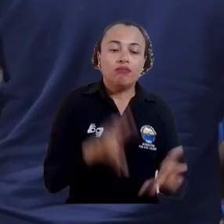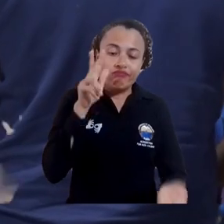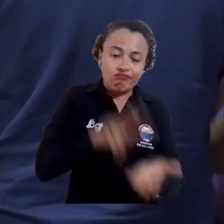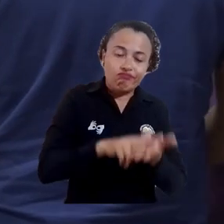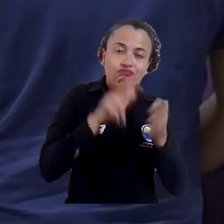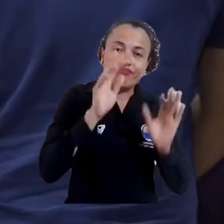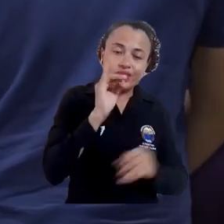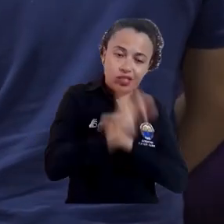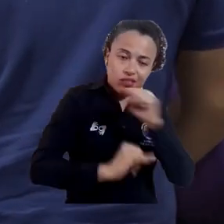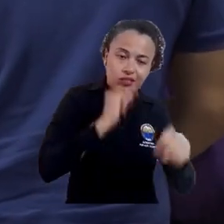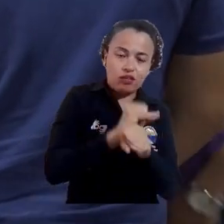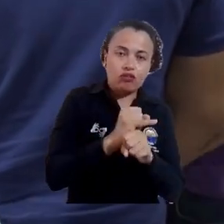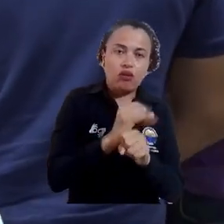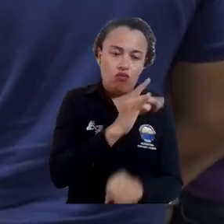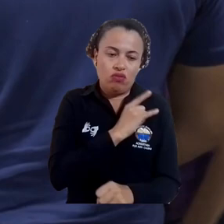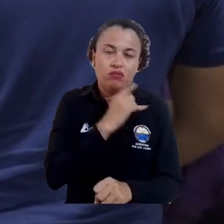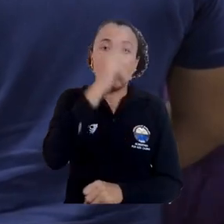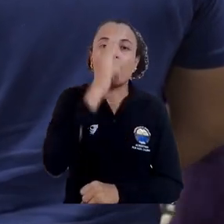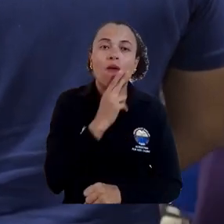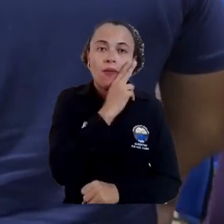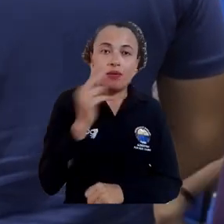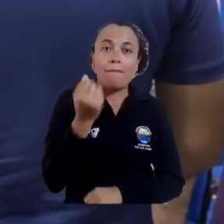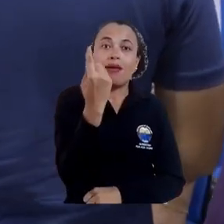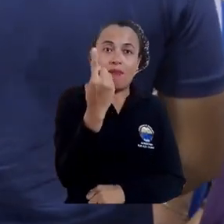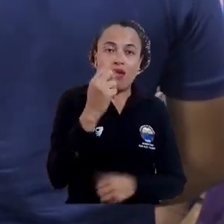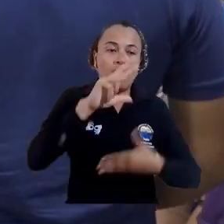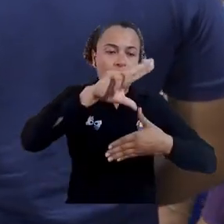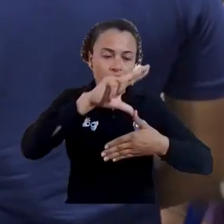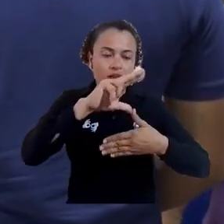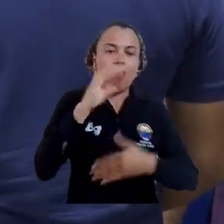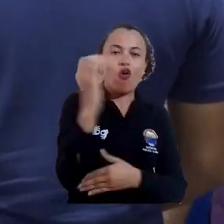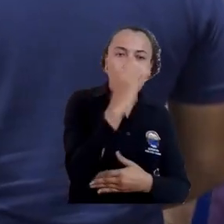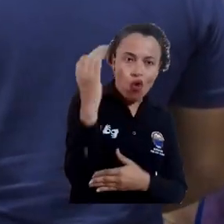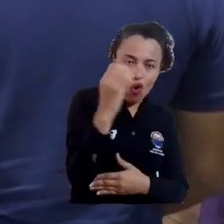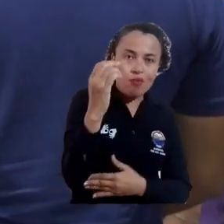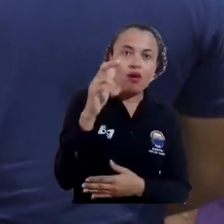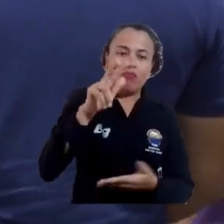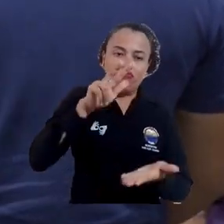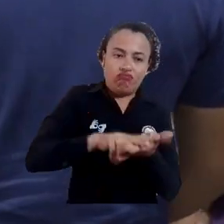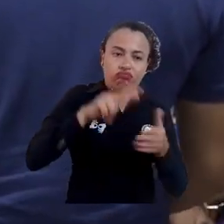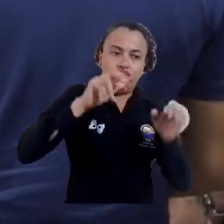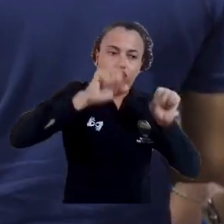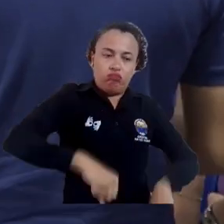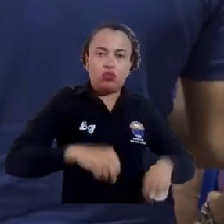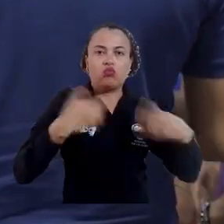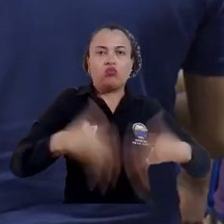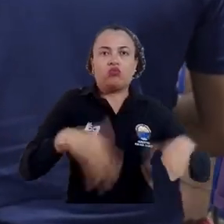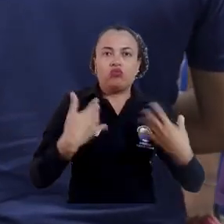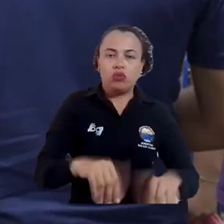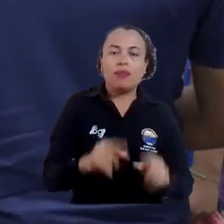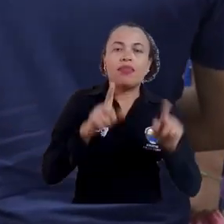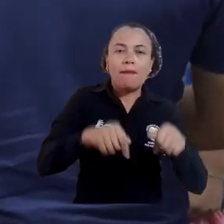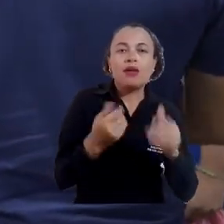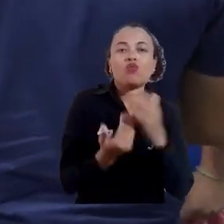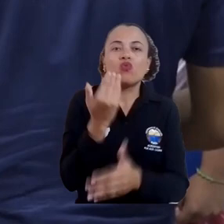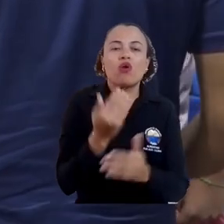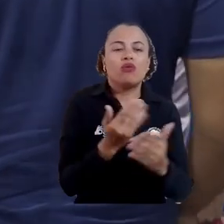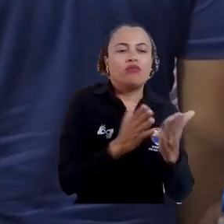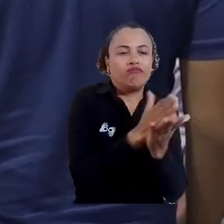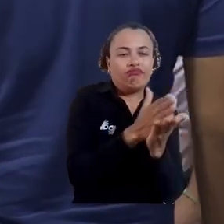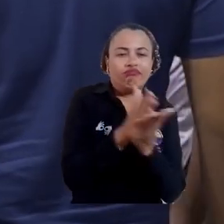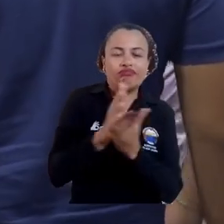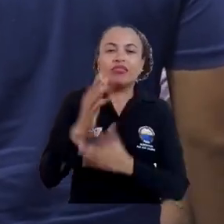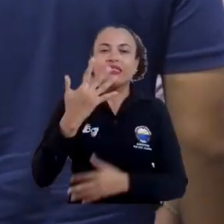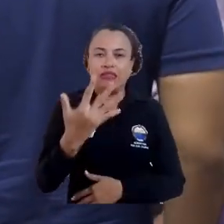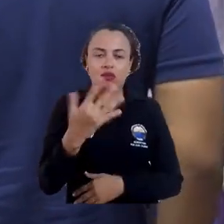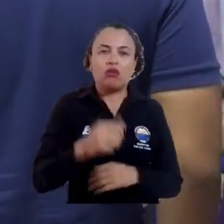La acreditación internacional como universidad comprometida, que además es la primera universidad en América Latina y en Colombia, por supuesto, en obtenerla, lograr acreditar 5